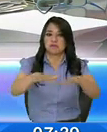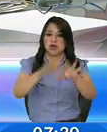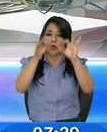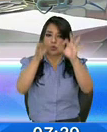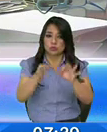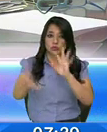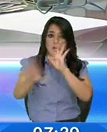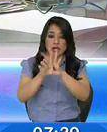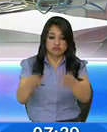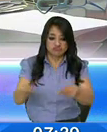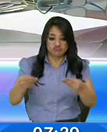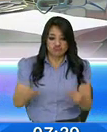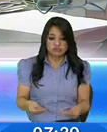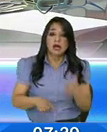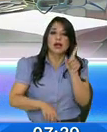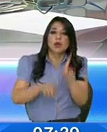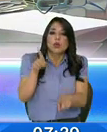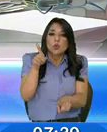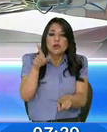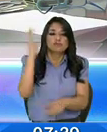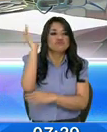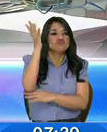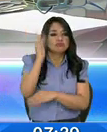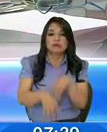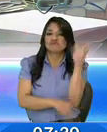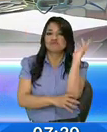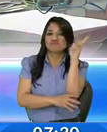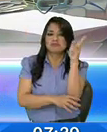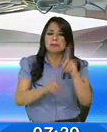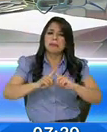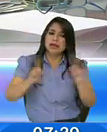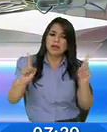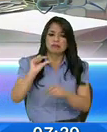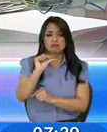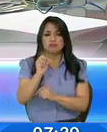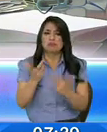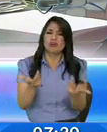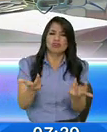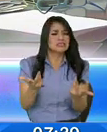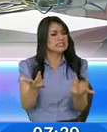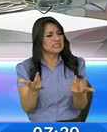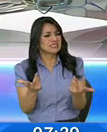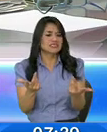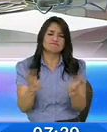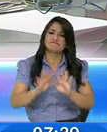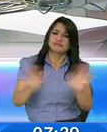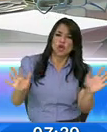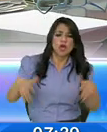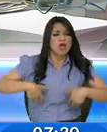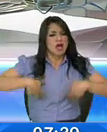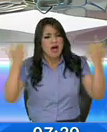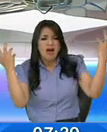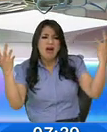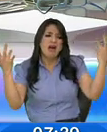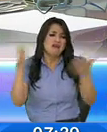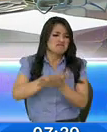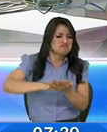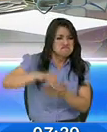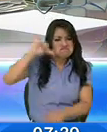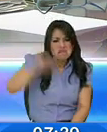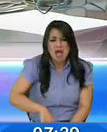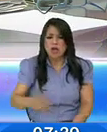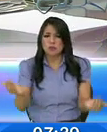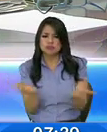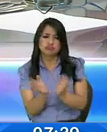esta ley hubieron algunas intervenciones yo diría un poquito fuera de todo que este es un amor reto que esto no sirve